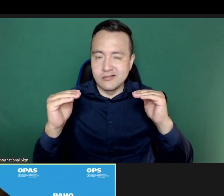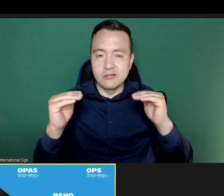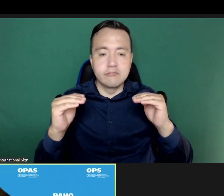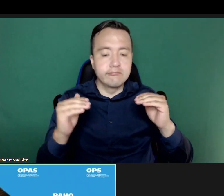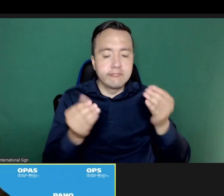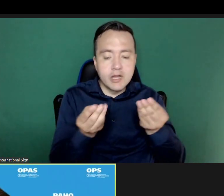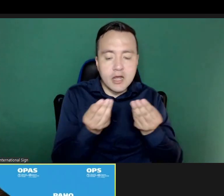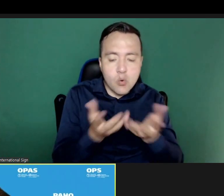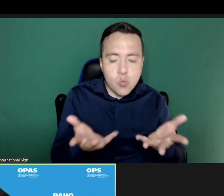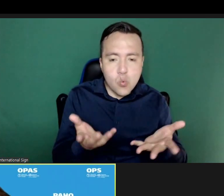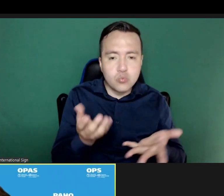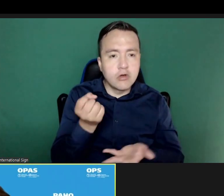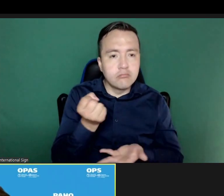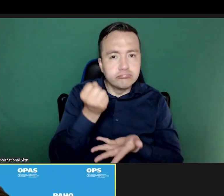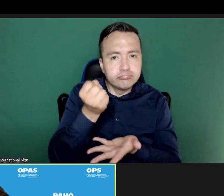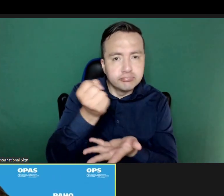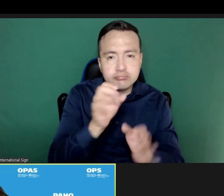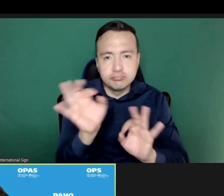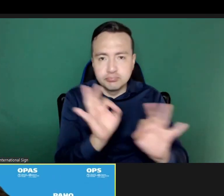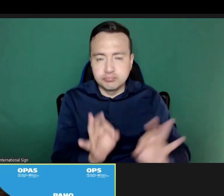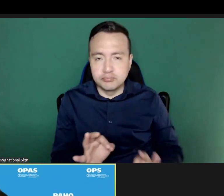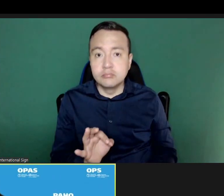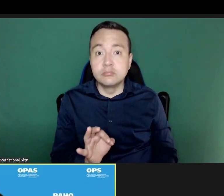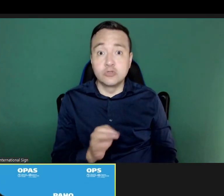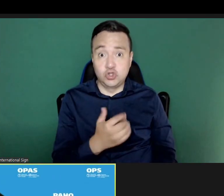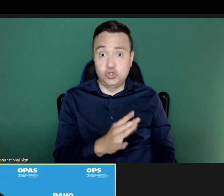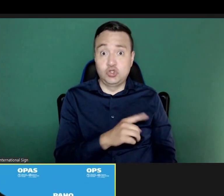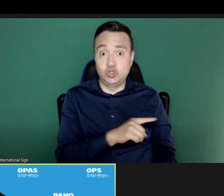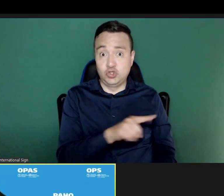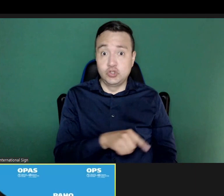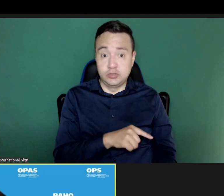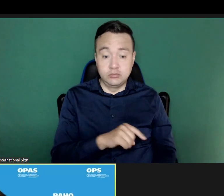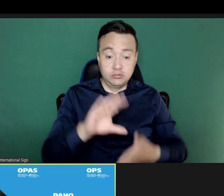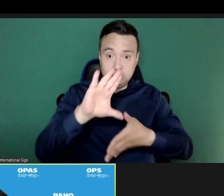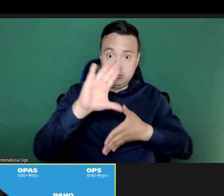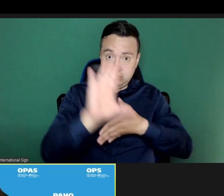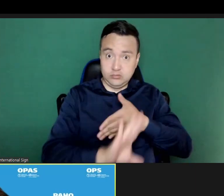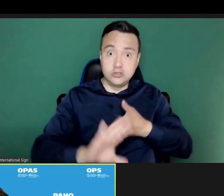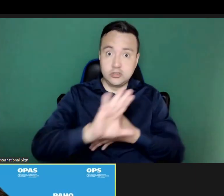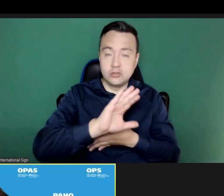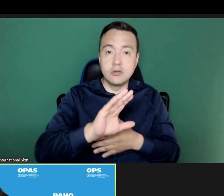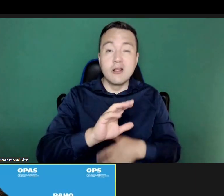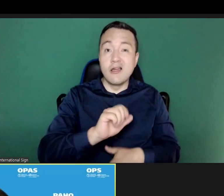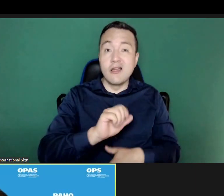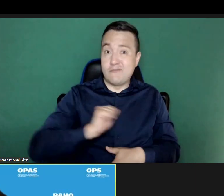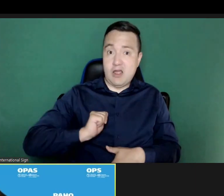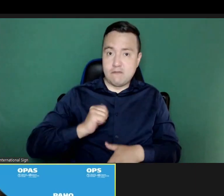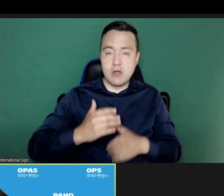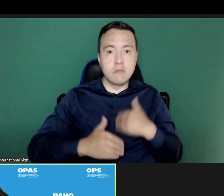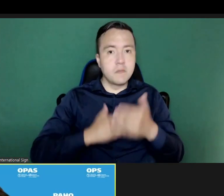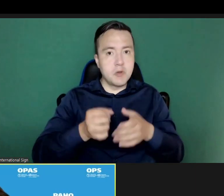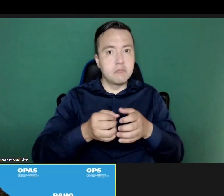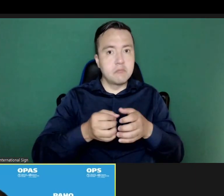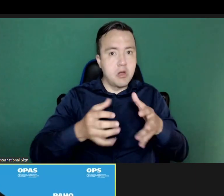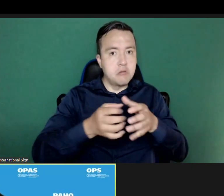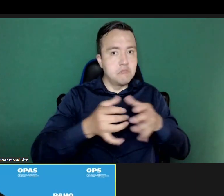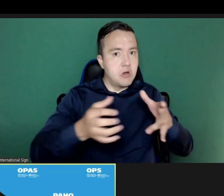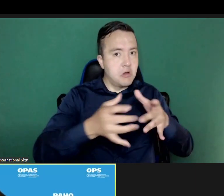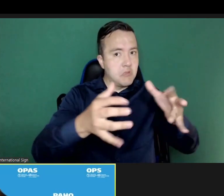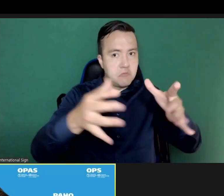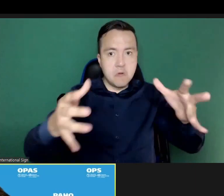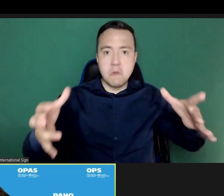discusión muy importante, pero el sector privado está creciendo en la región, en todas partes. Y esto es algo que yo creo que sí podremos movilizar y